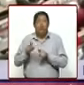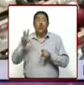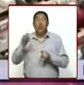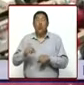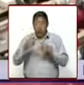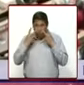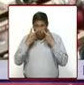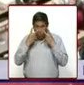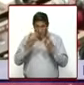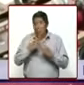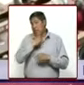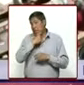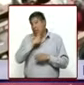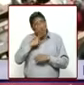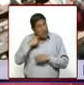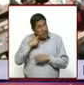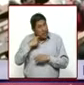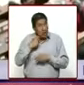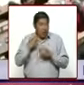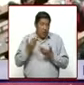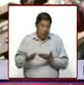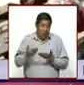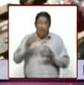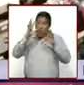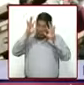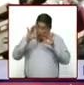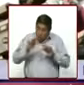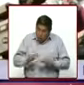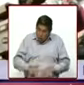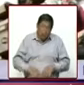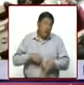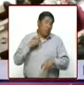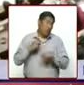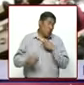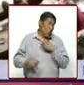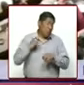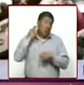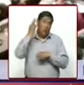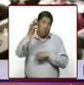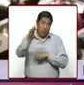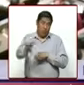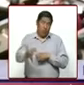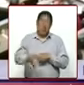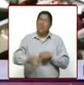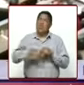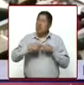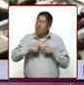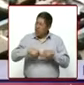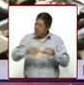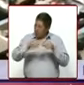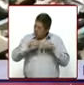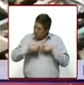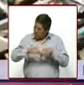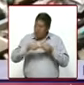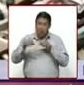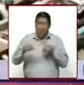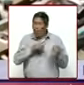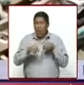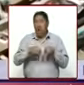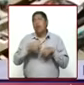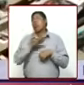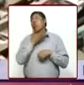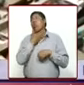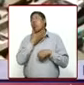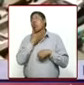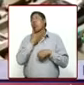preveyendo las sequías que nos pueden venir, las lluvias que nos pueden venir, y siguen ellos campeantes haciendo politiquería